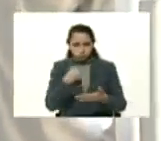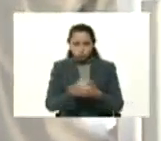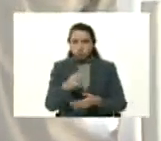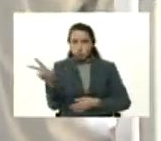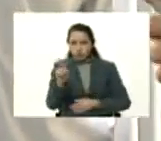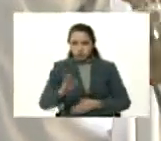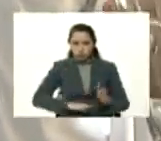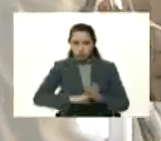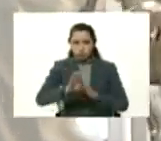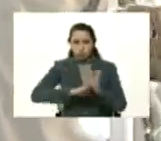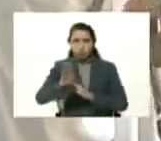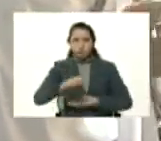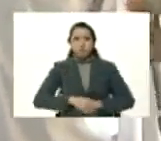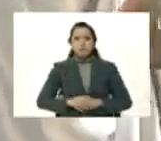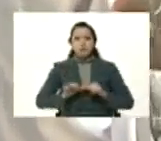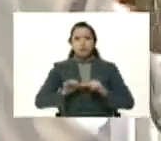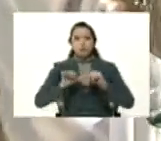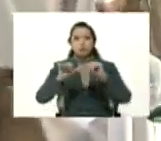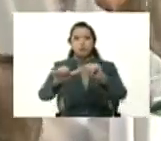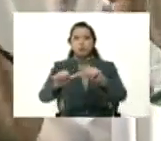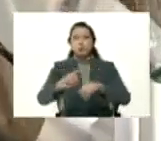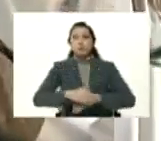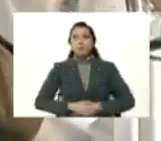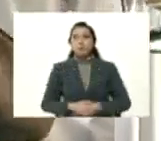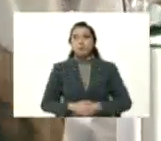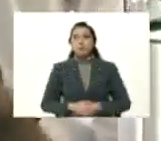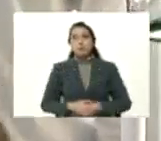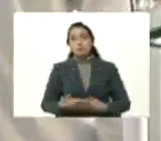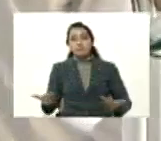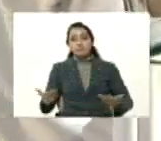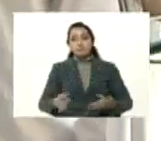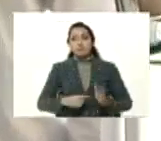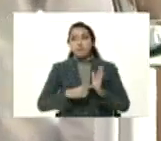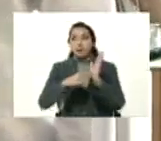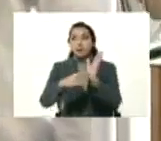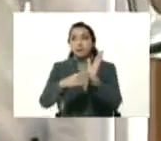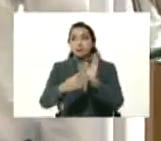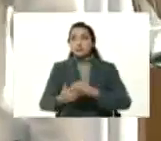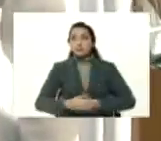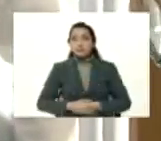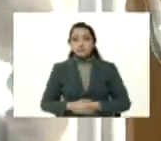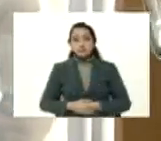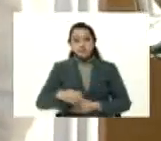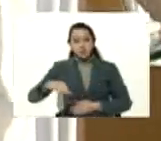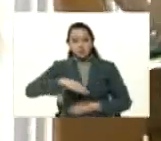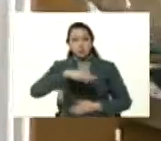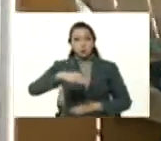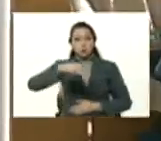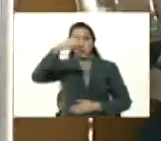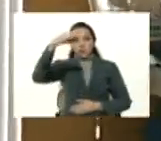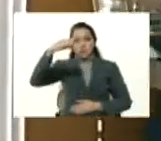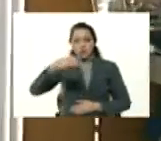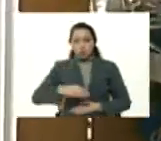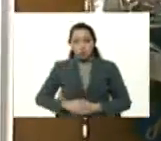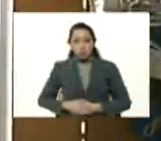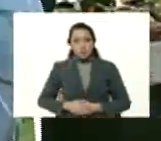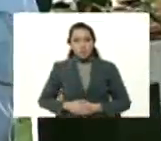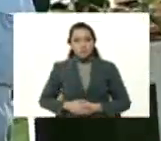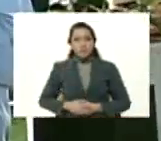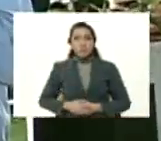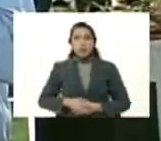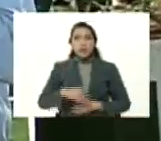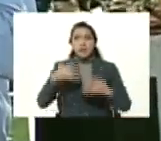si podemos. Y para adelante vamos. Más nada, aquí está, miren ustedes, el espíritu que hoy recorre la